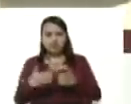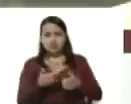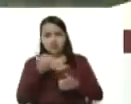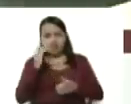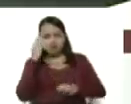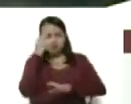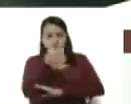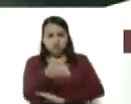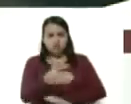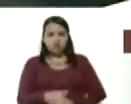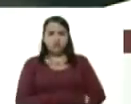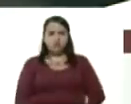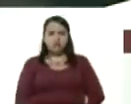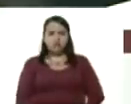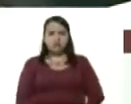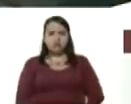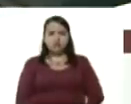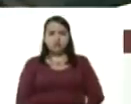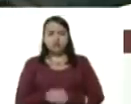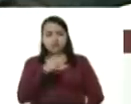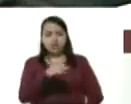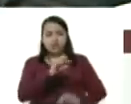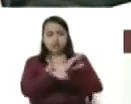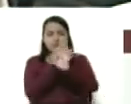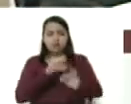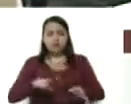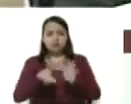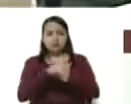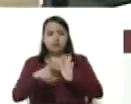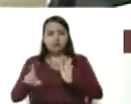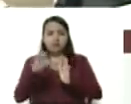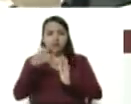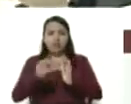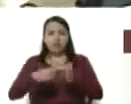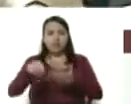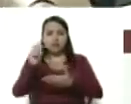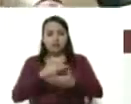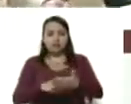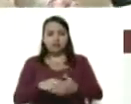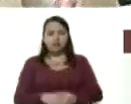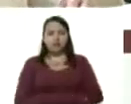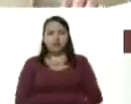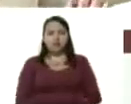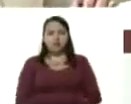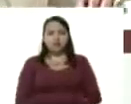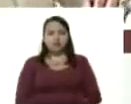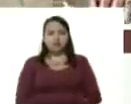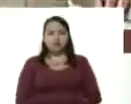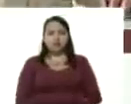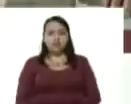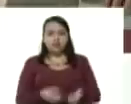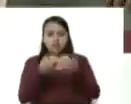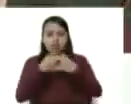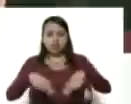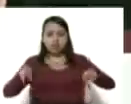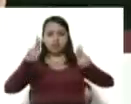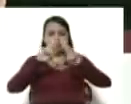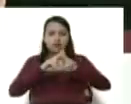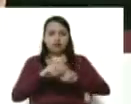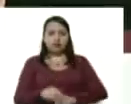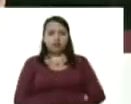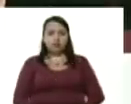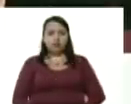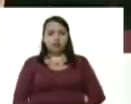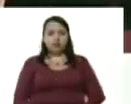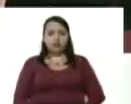dirimir a través de este instrumento jurídico que fue firmado en las Naciones Unidas y está